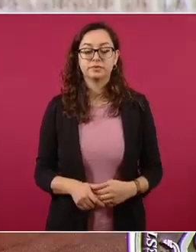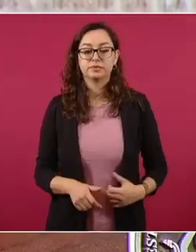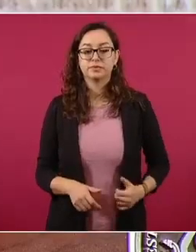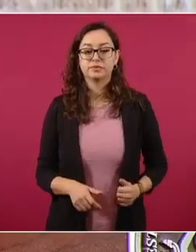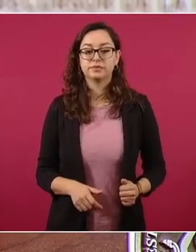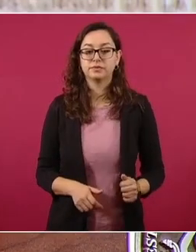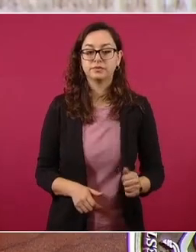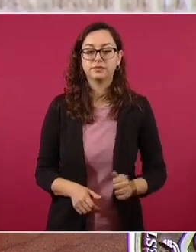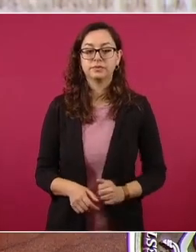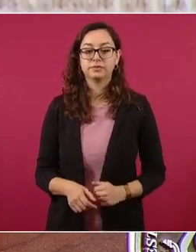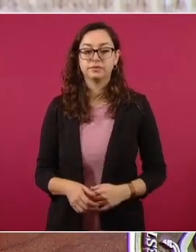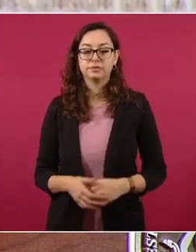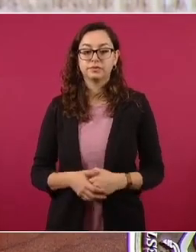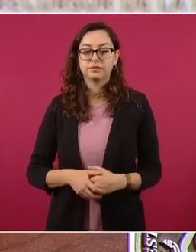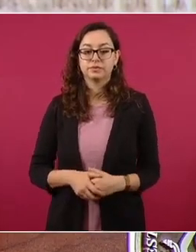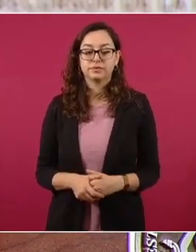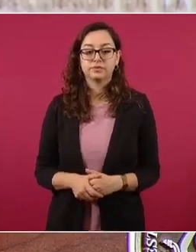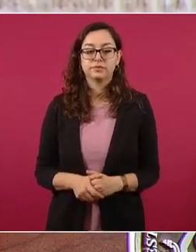están queriendo